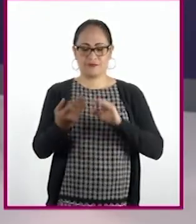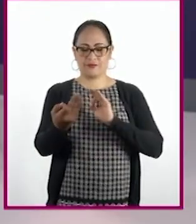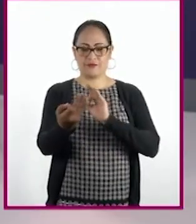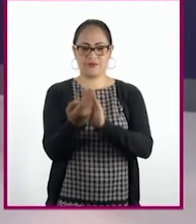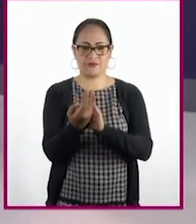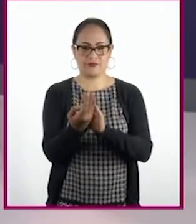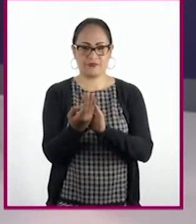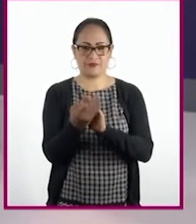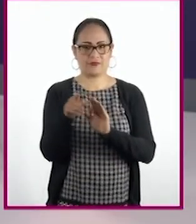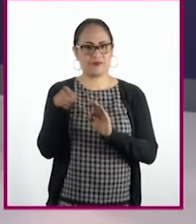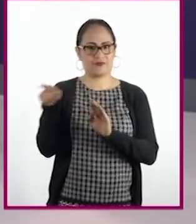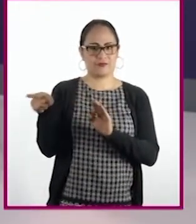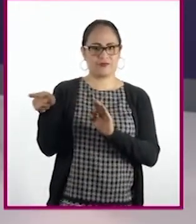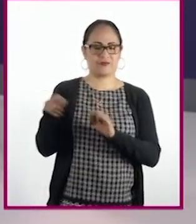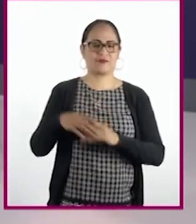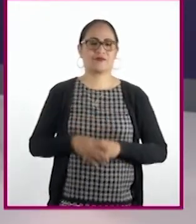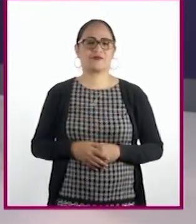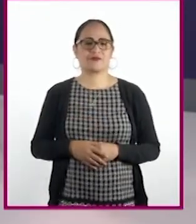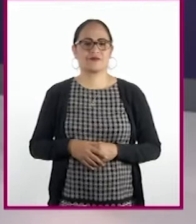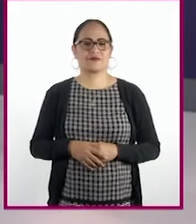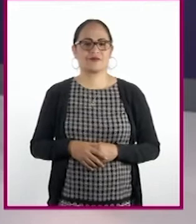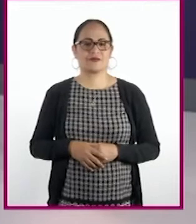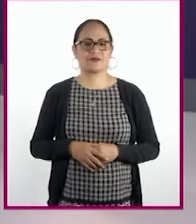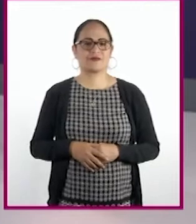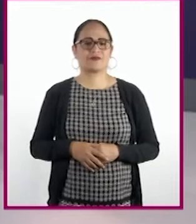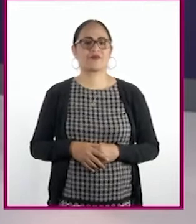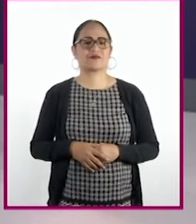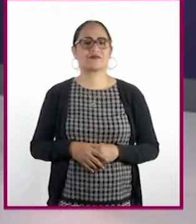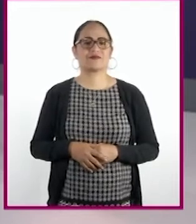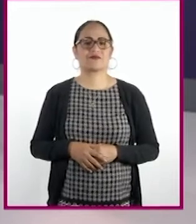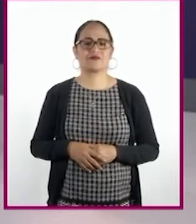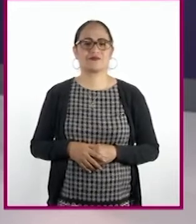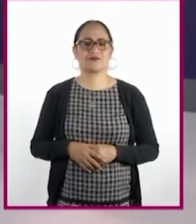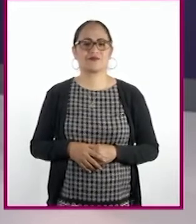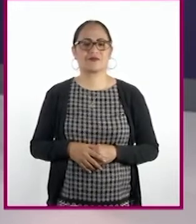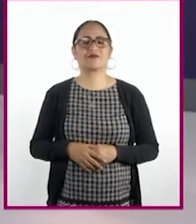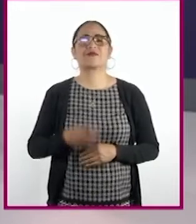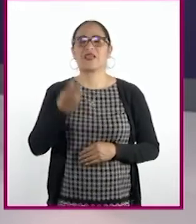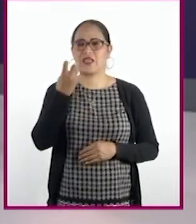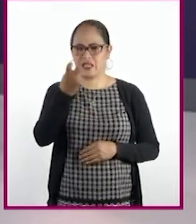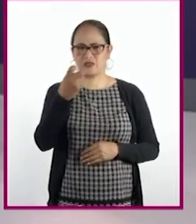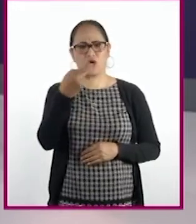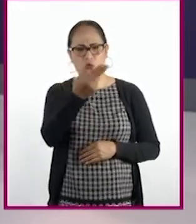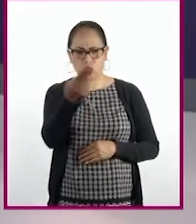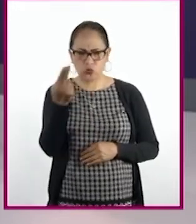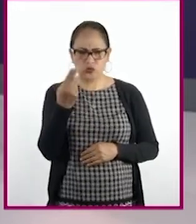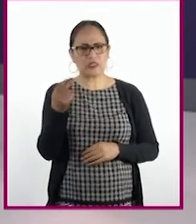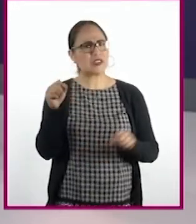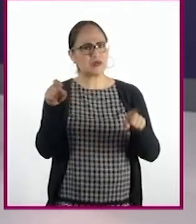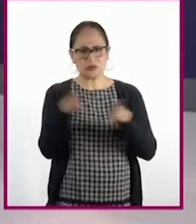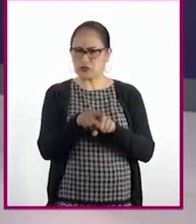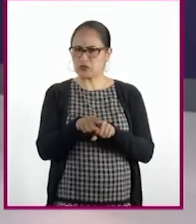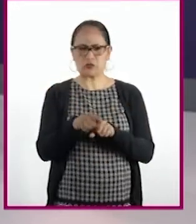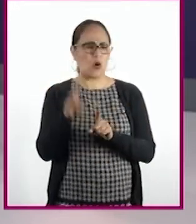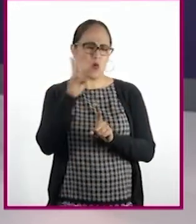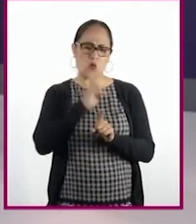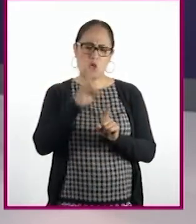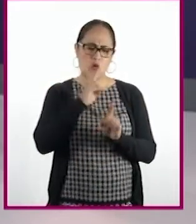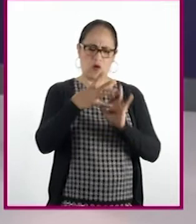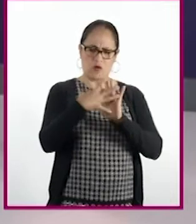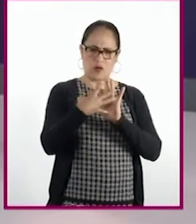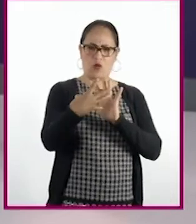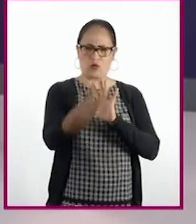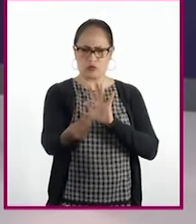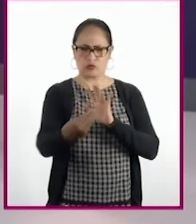y hacia tu lado. Ahora sí, esta misma prueba la pueden realizar en casa. Y ahora que